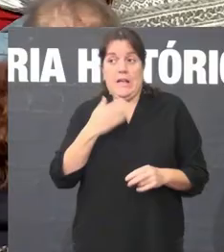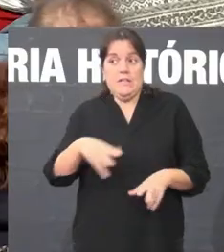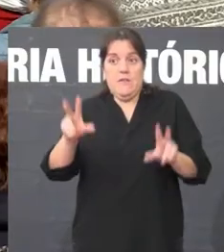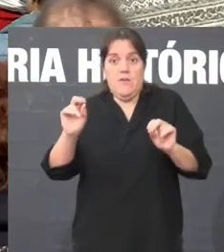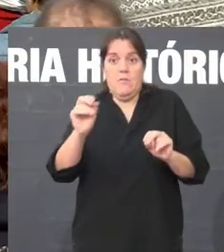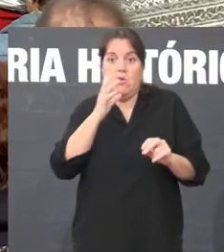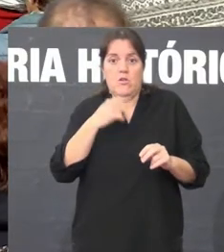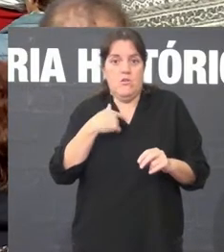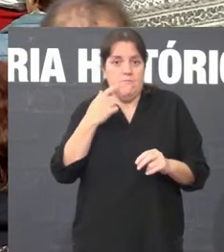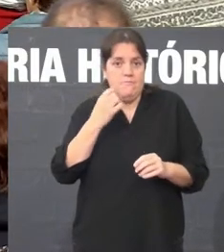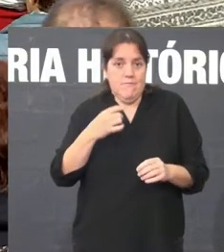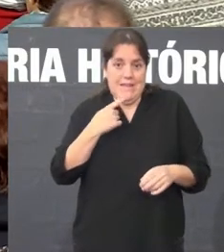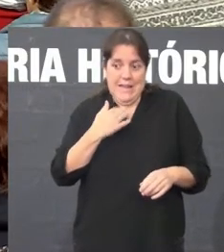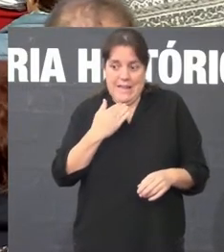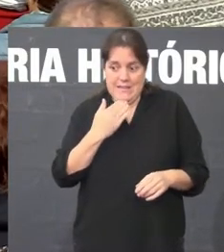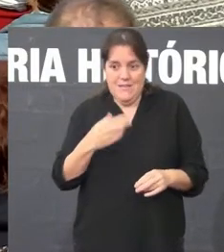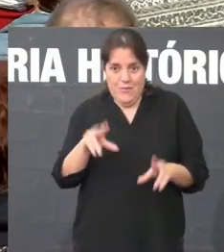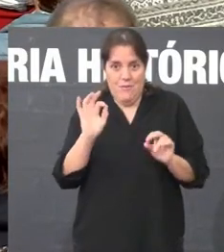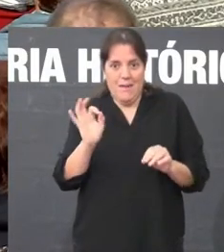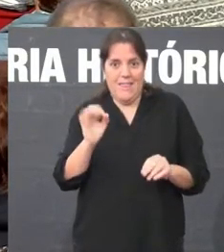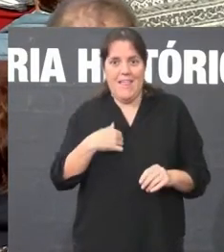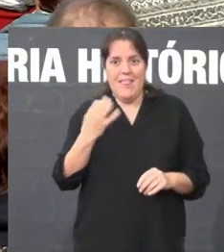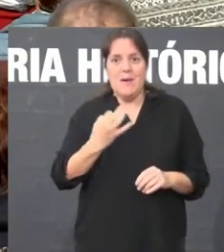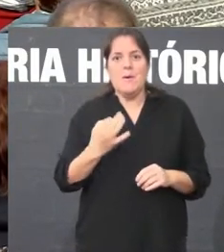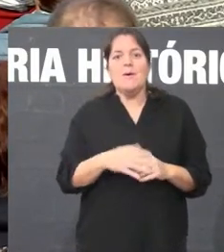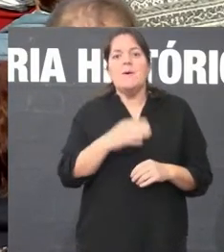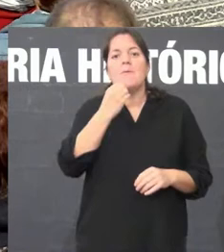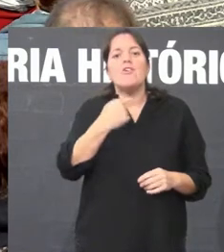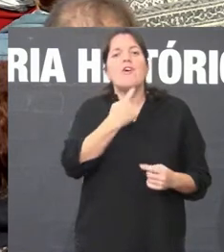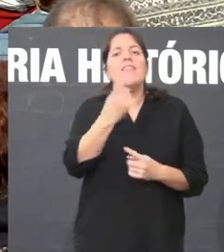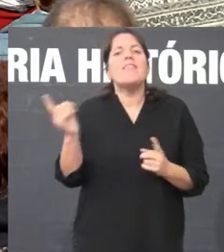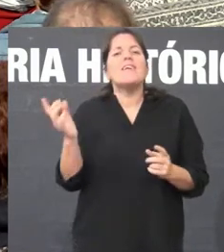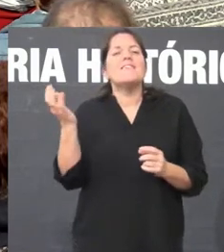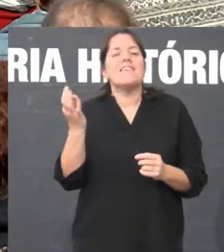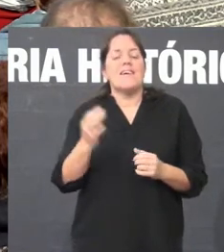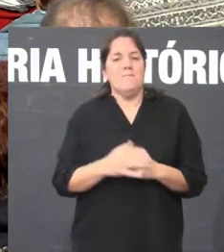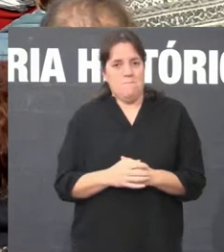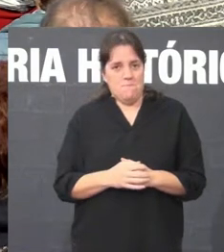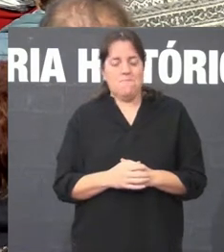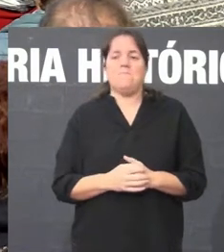ya tengo que acabar, solamente decirles lo siguiente.